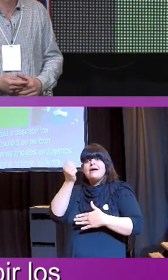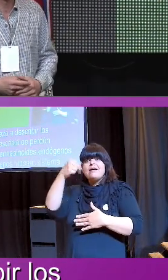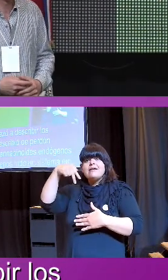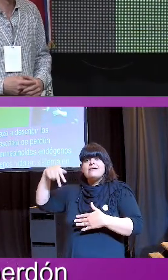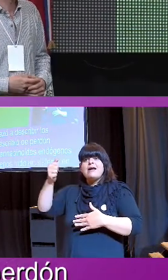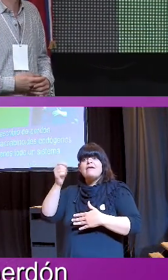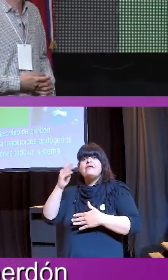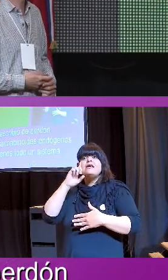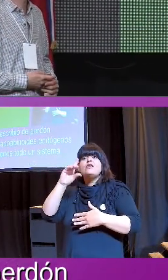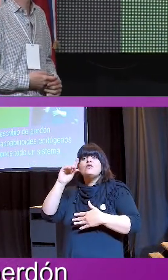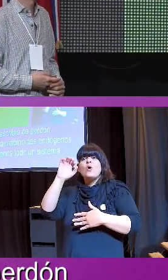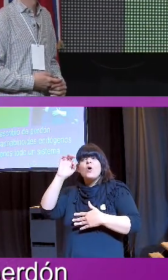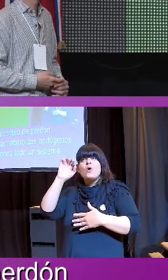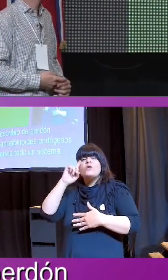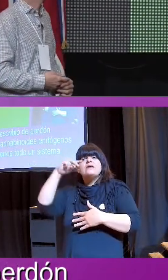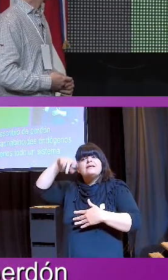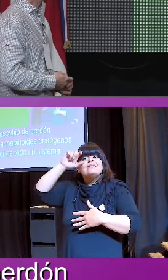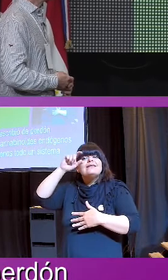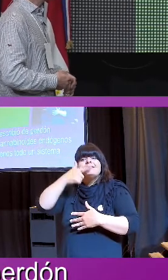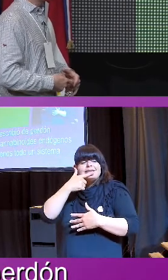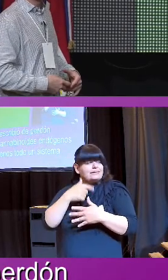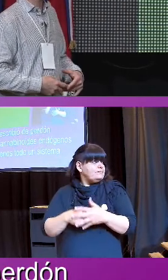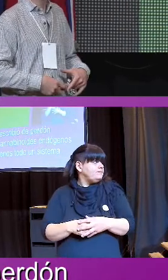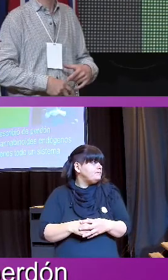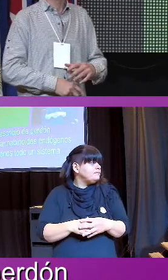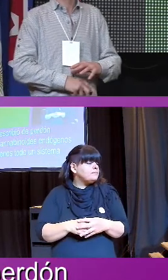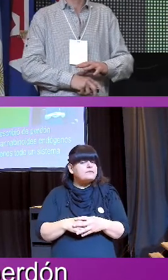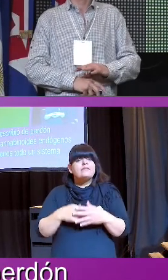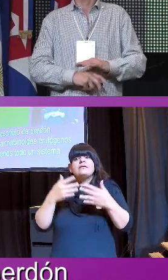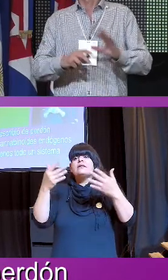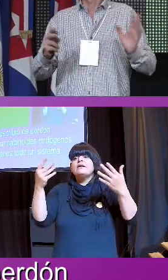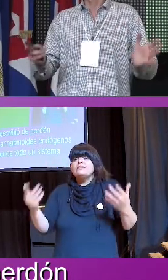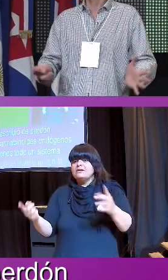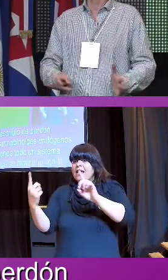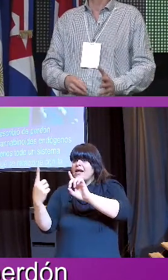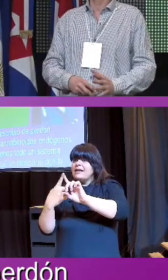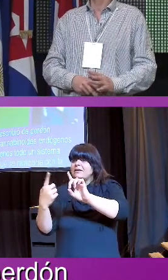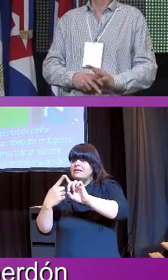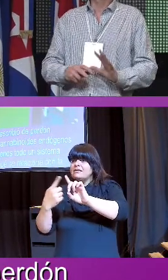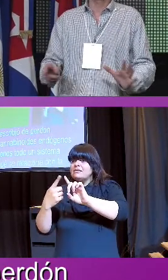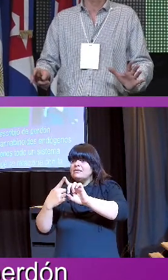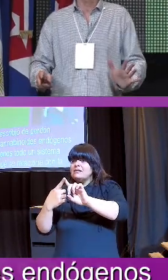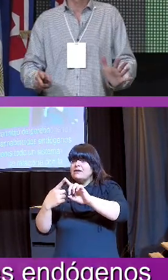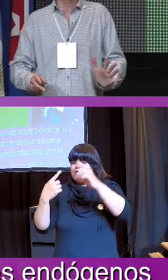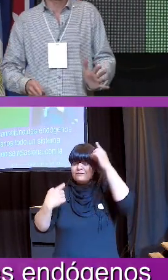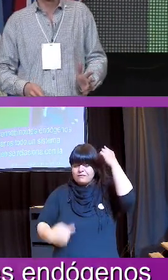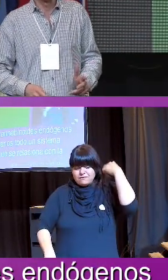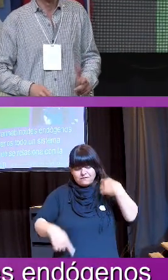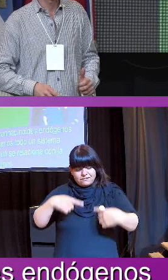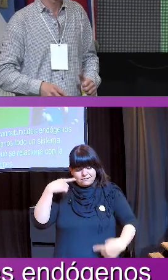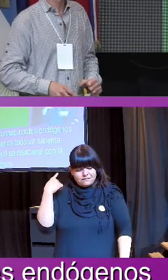endocannabinoide, que le dicen, ¿sí? Y que se relaciona con la modulación de un montón de